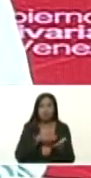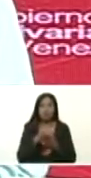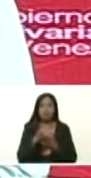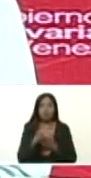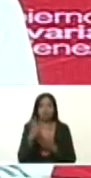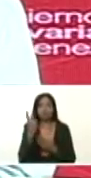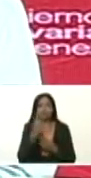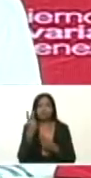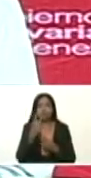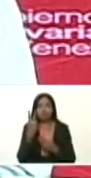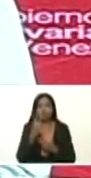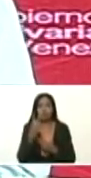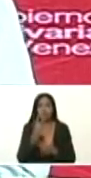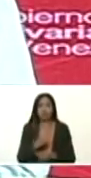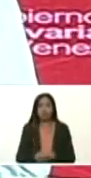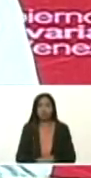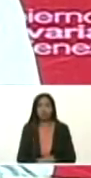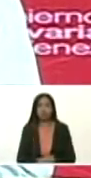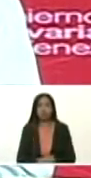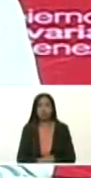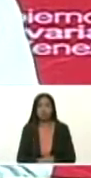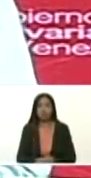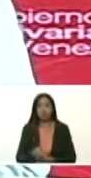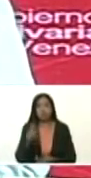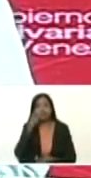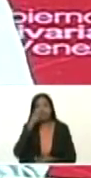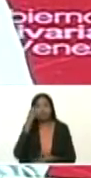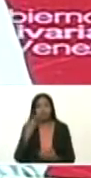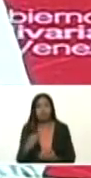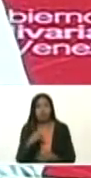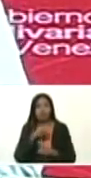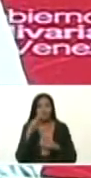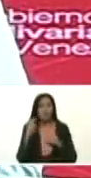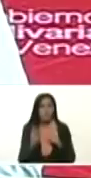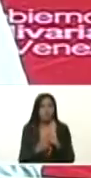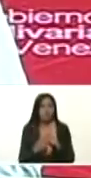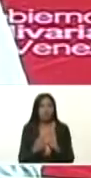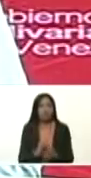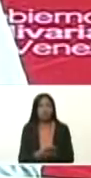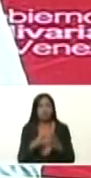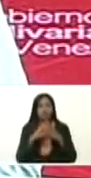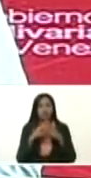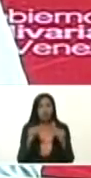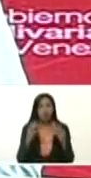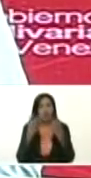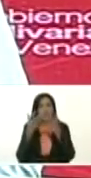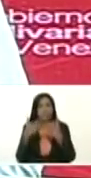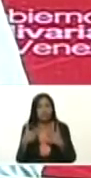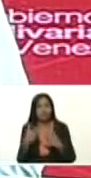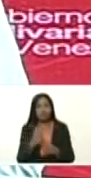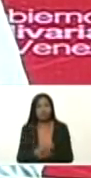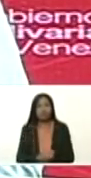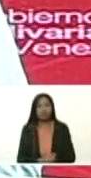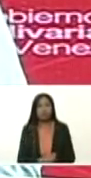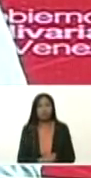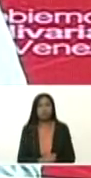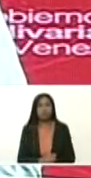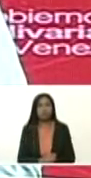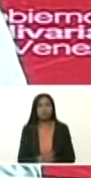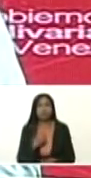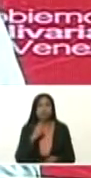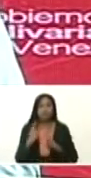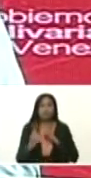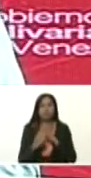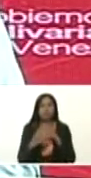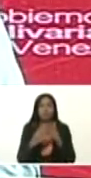dos cosas. La seguridad absoluta de todas las empresas frente a